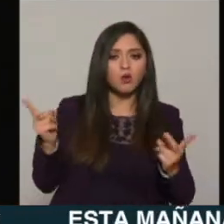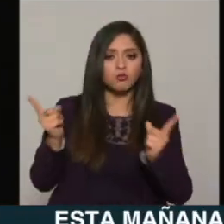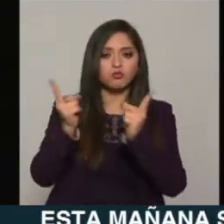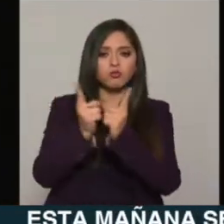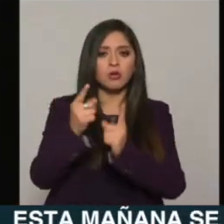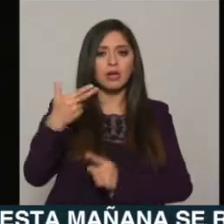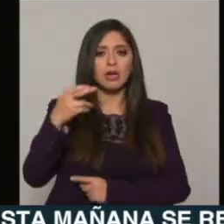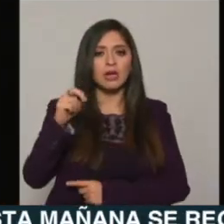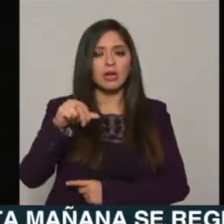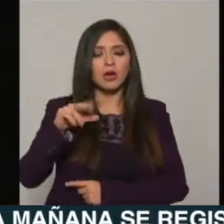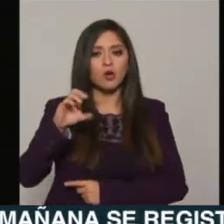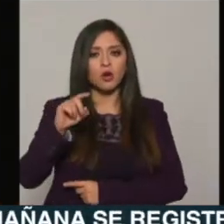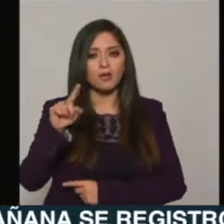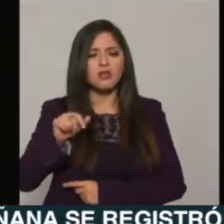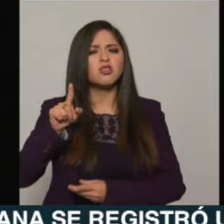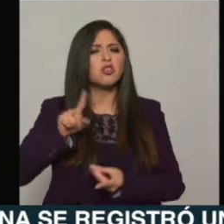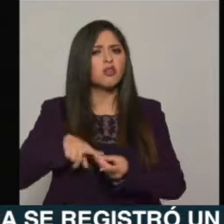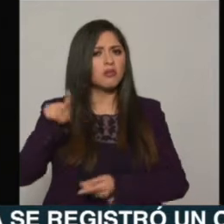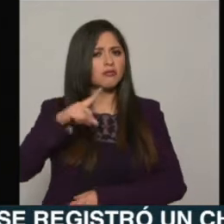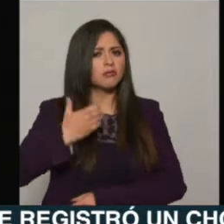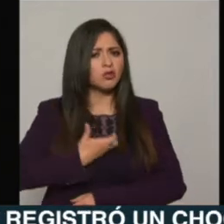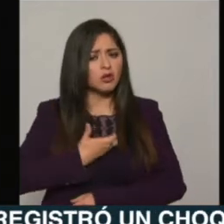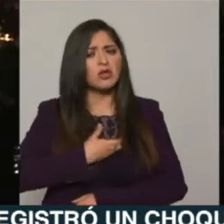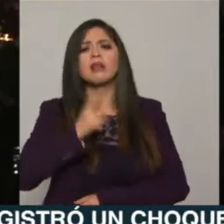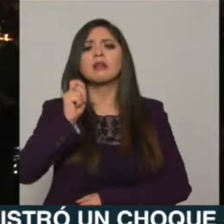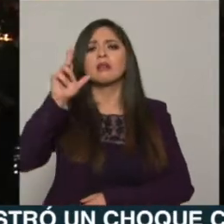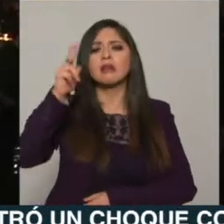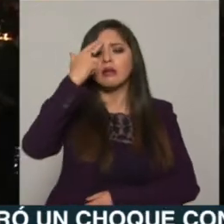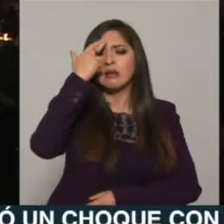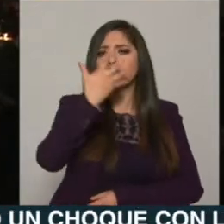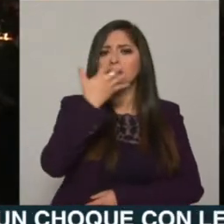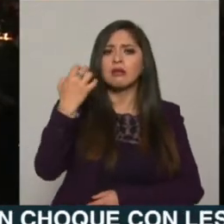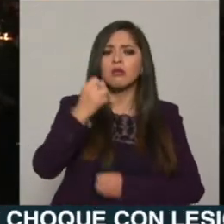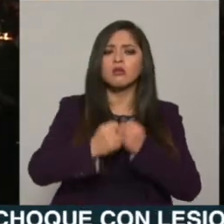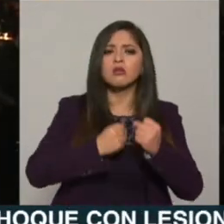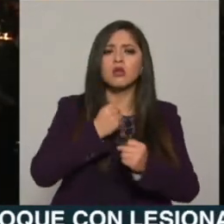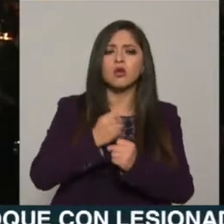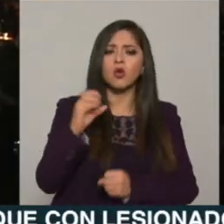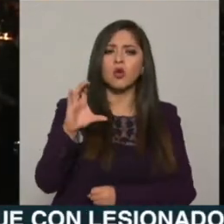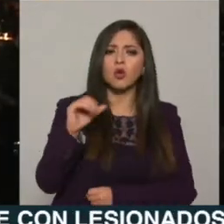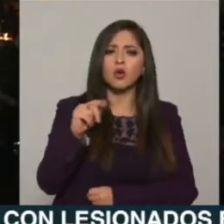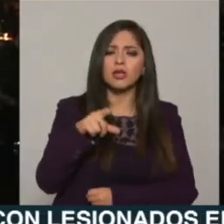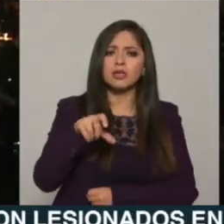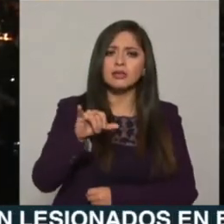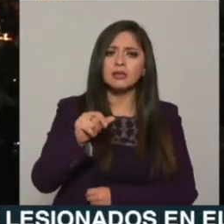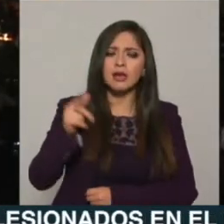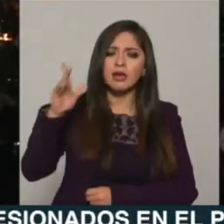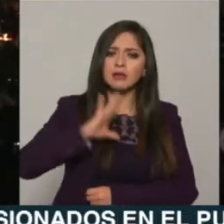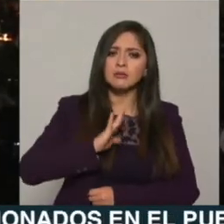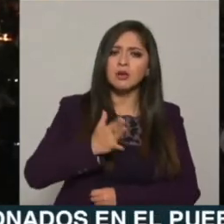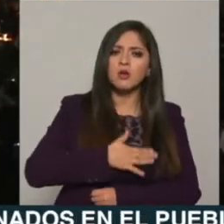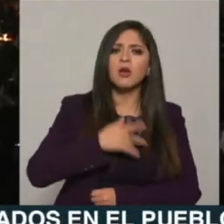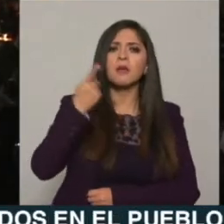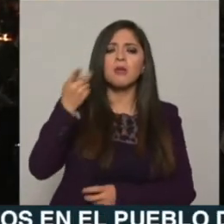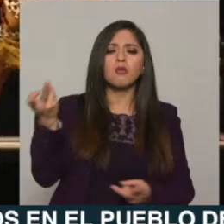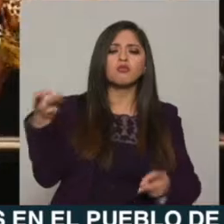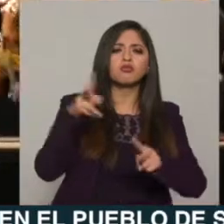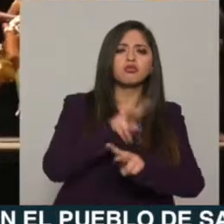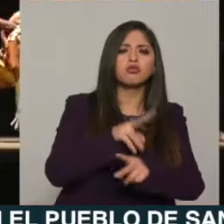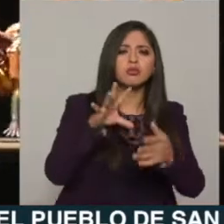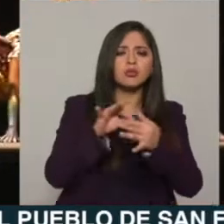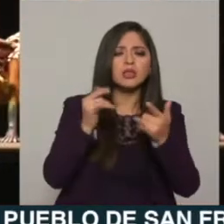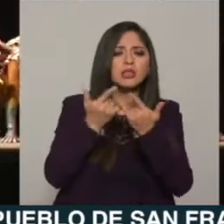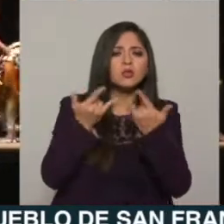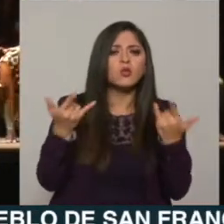capitalino. Esto para conmemorar los 500 años de la conquista española y darle otro significado a nuestra historia contando cómo